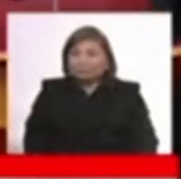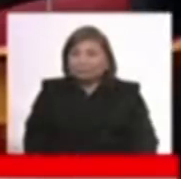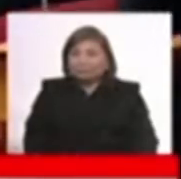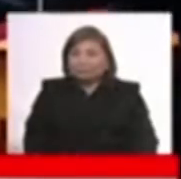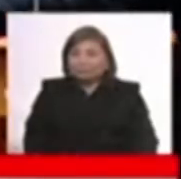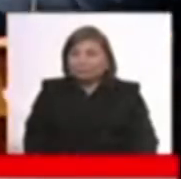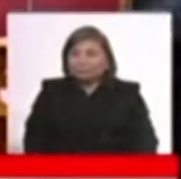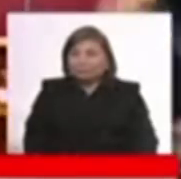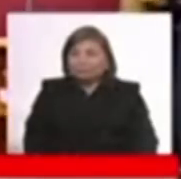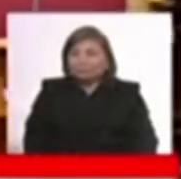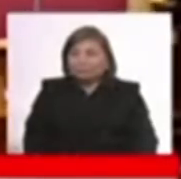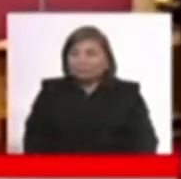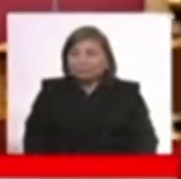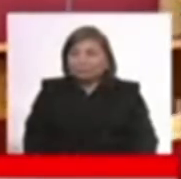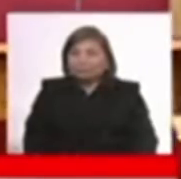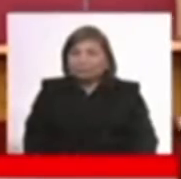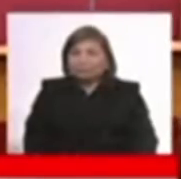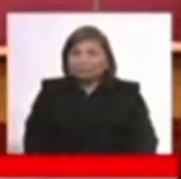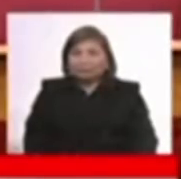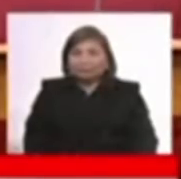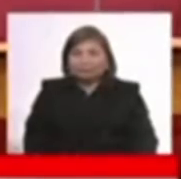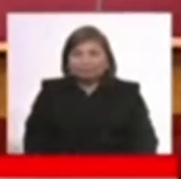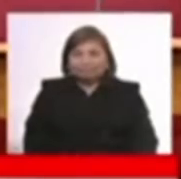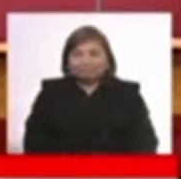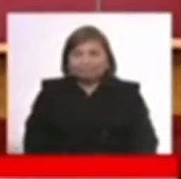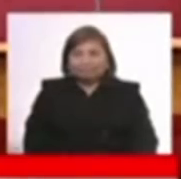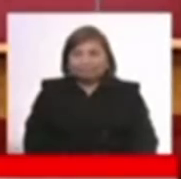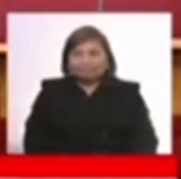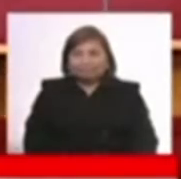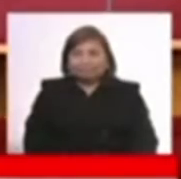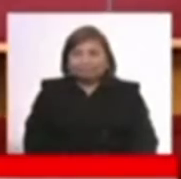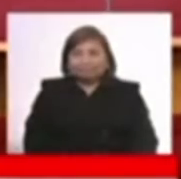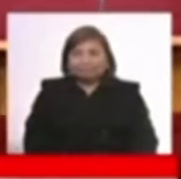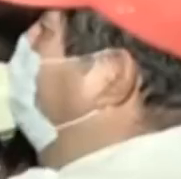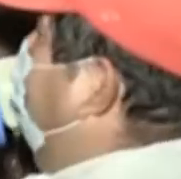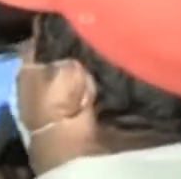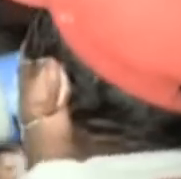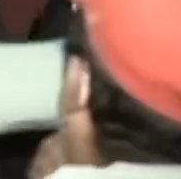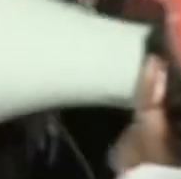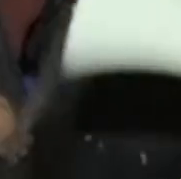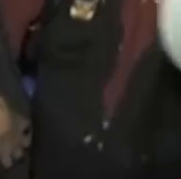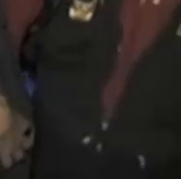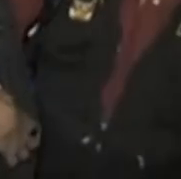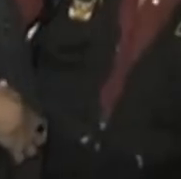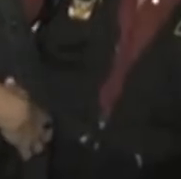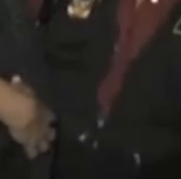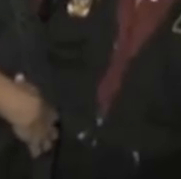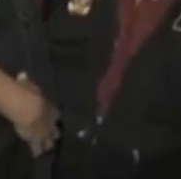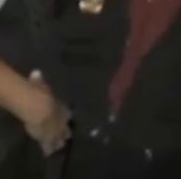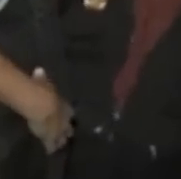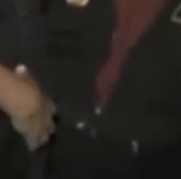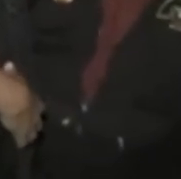que están comprometidos con la justicia, lo cual demuestra cuál es la situación, la crisis política en el país y qué tan